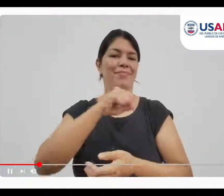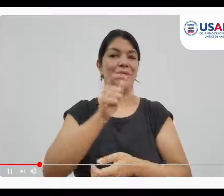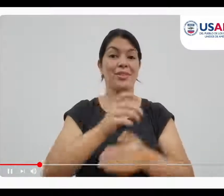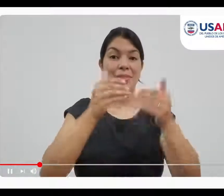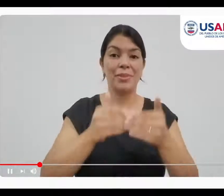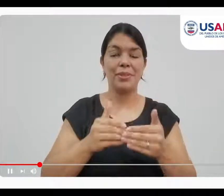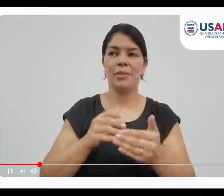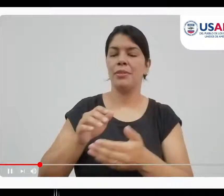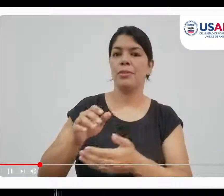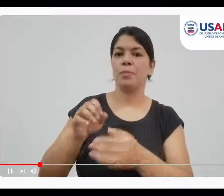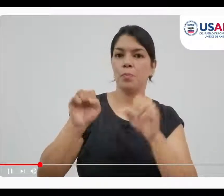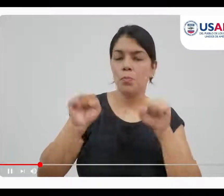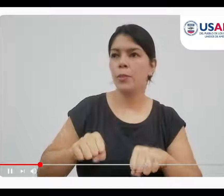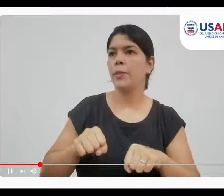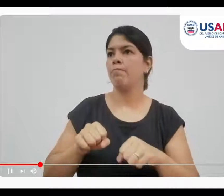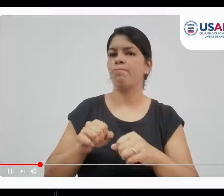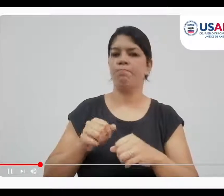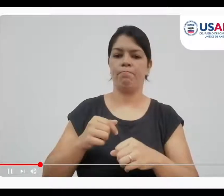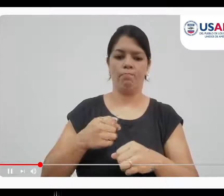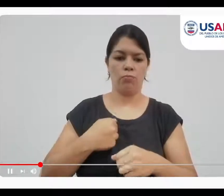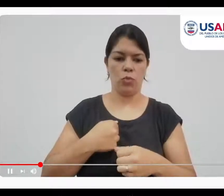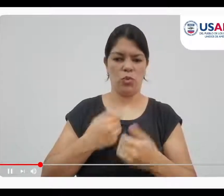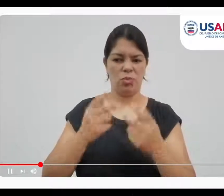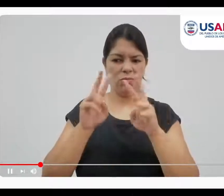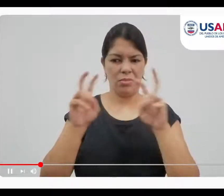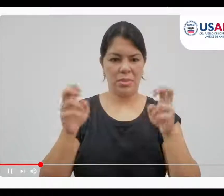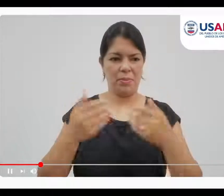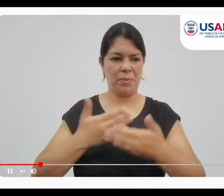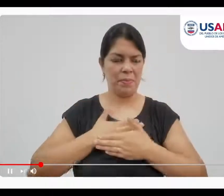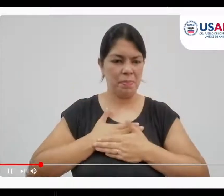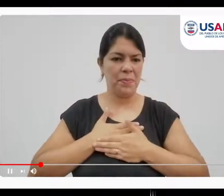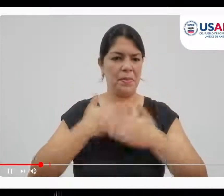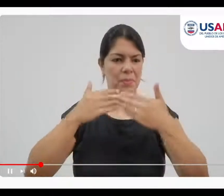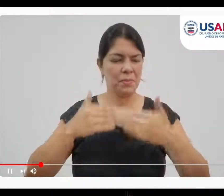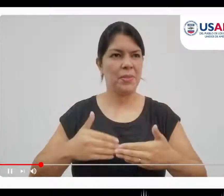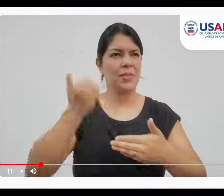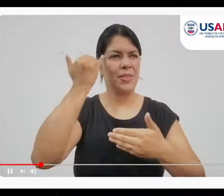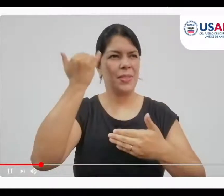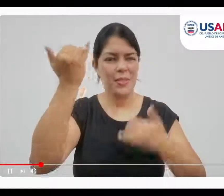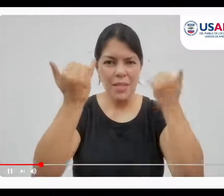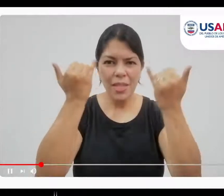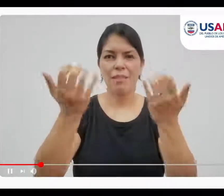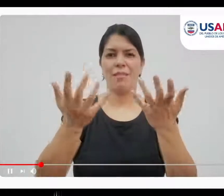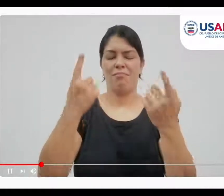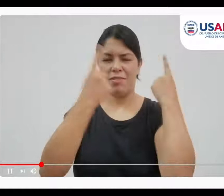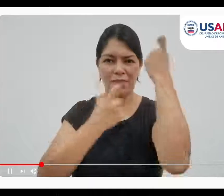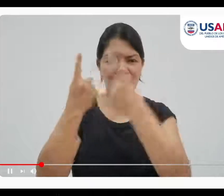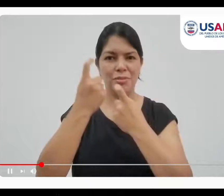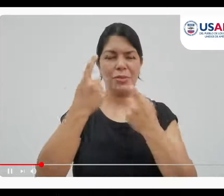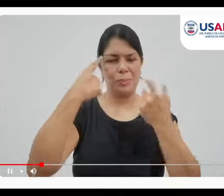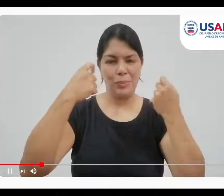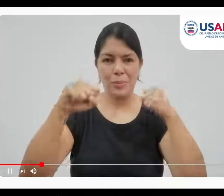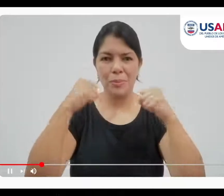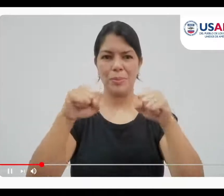con discapacidad puedan hablar de manera directa de su realidad, iniciativas, preocupaciones y